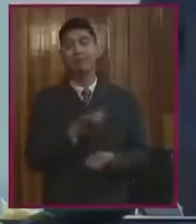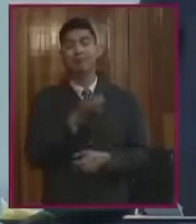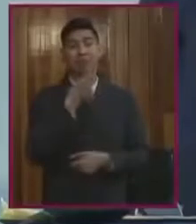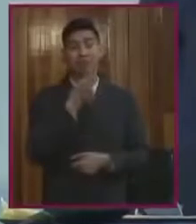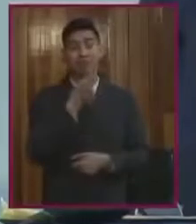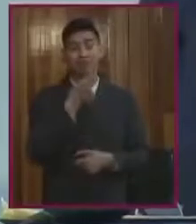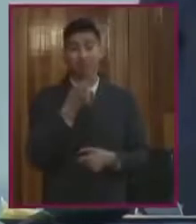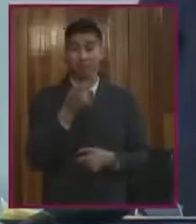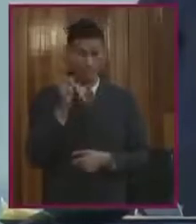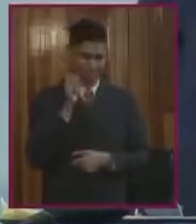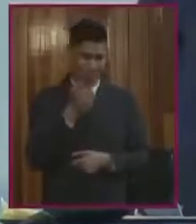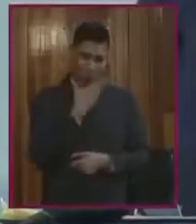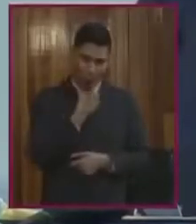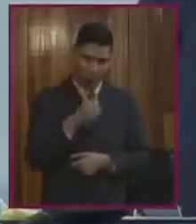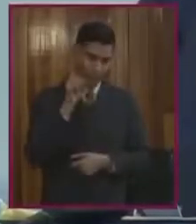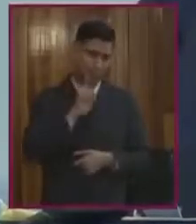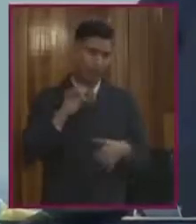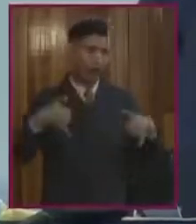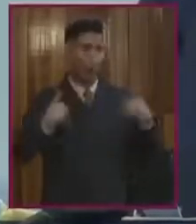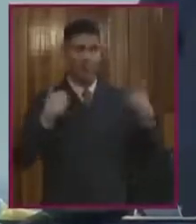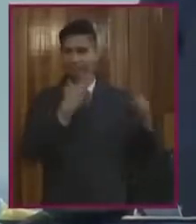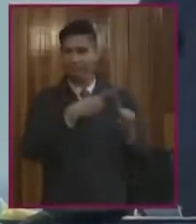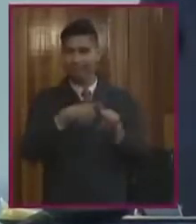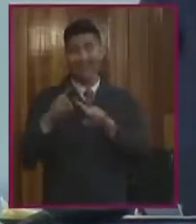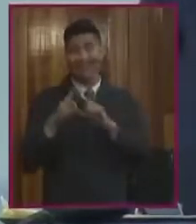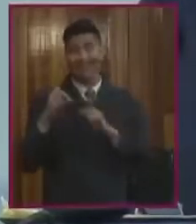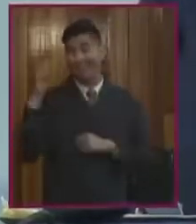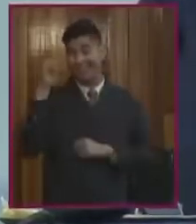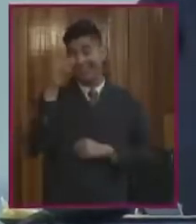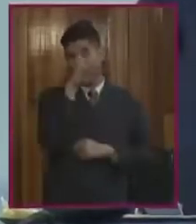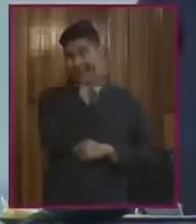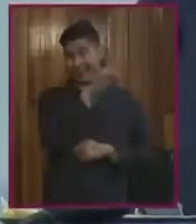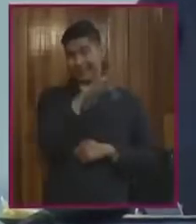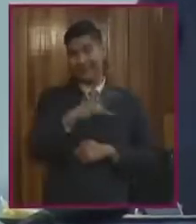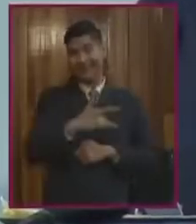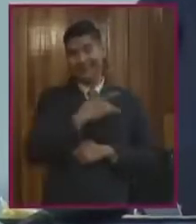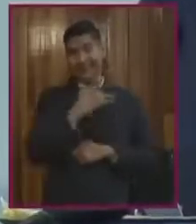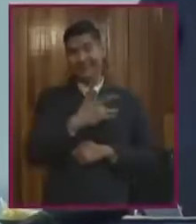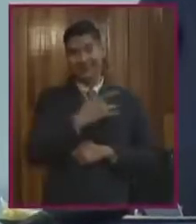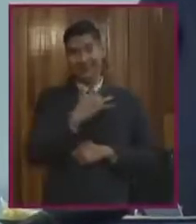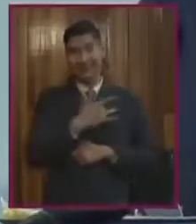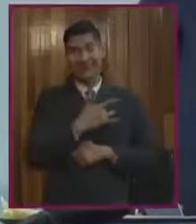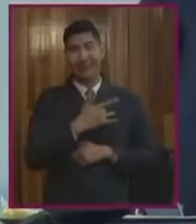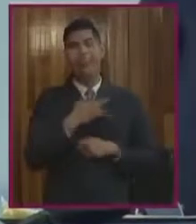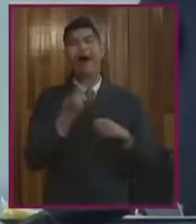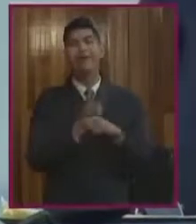muy complejos, ¿no? Entonces, en esto hay que también enfocarnos, la salud mental en el